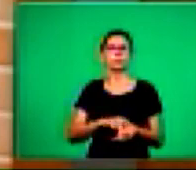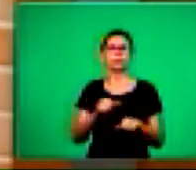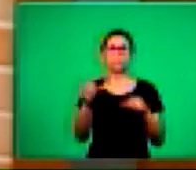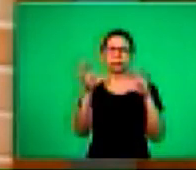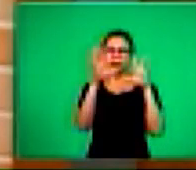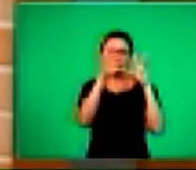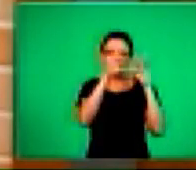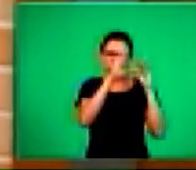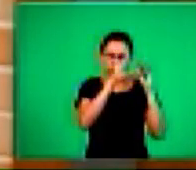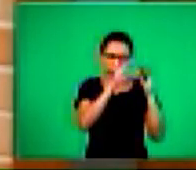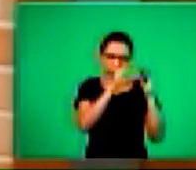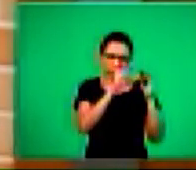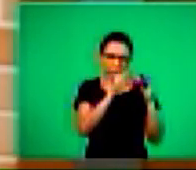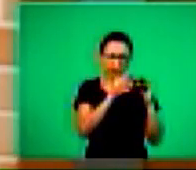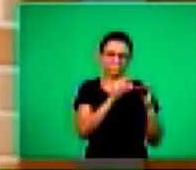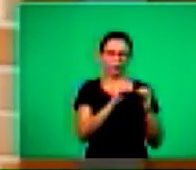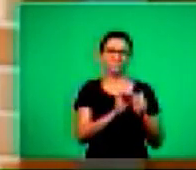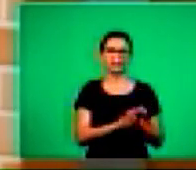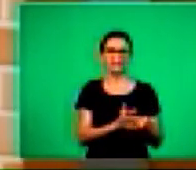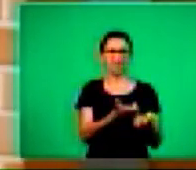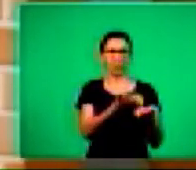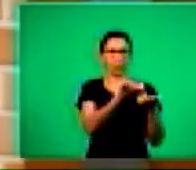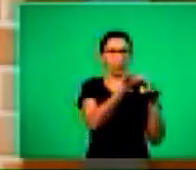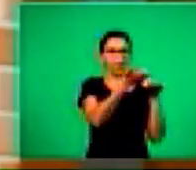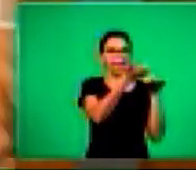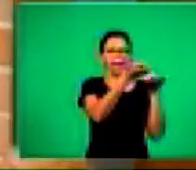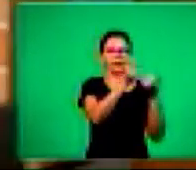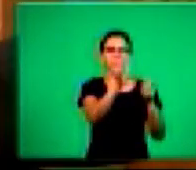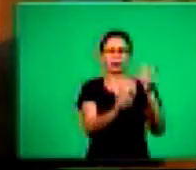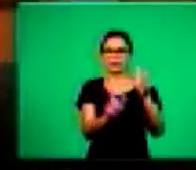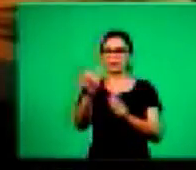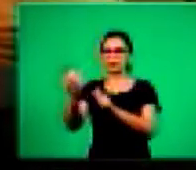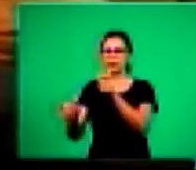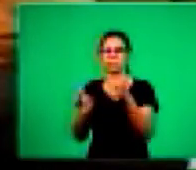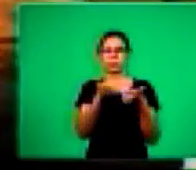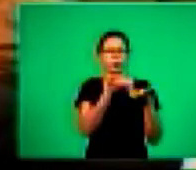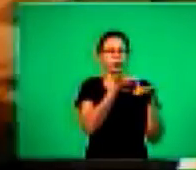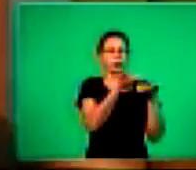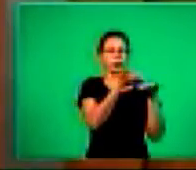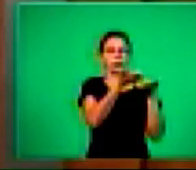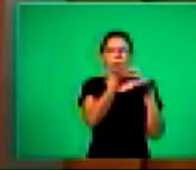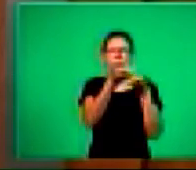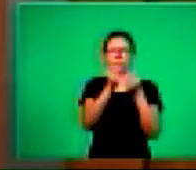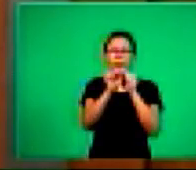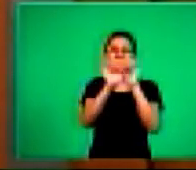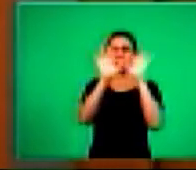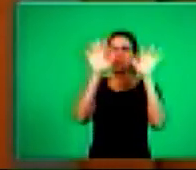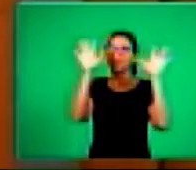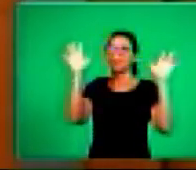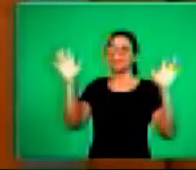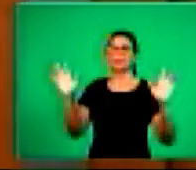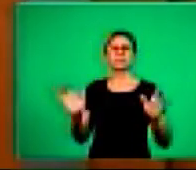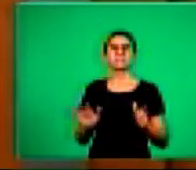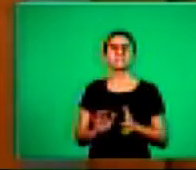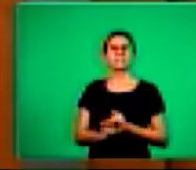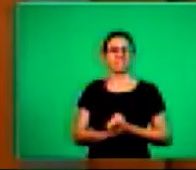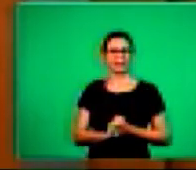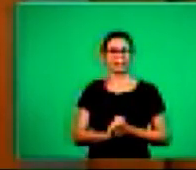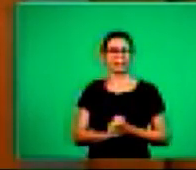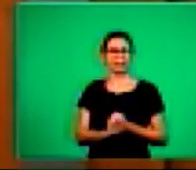más oscuro la hora más oscura que las lámparas eran las que iluminaban entonces cuanto más oscura la noche más